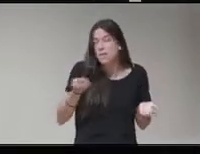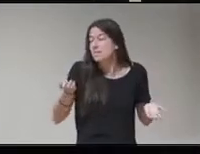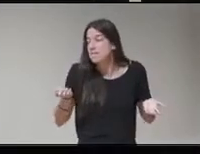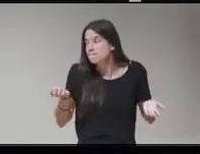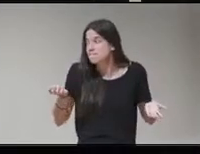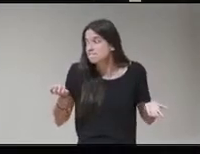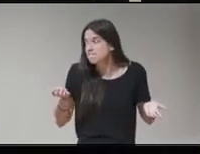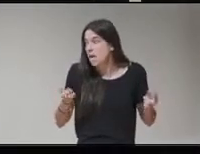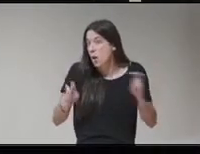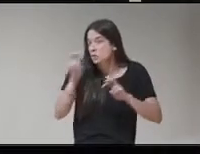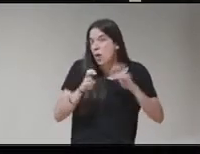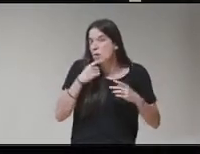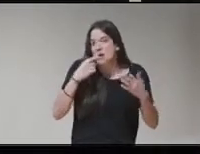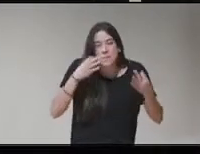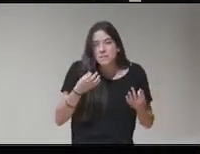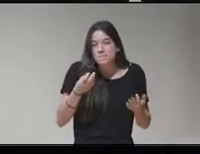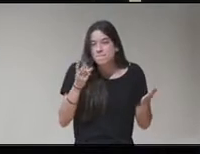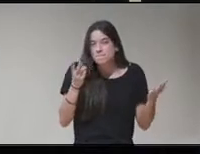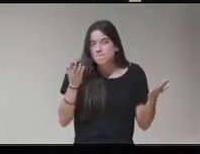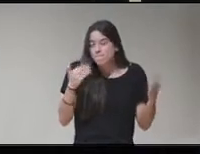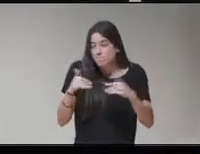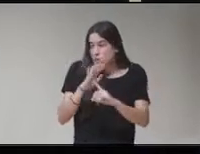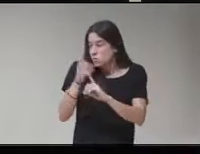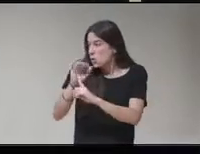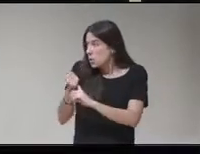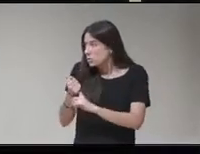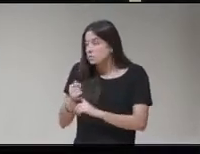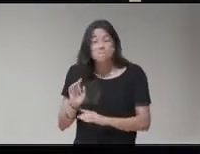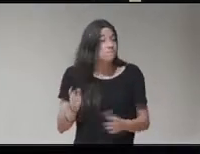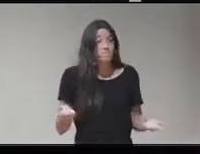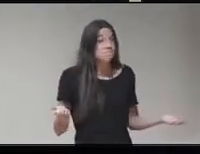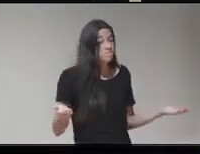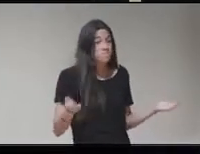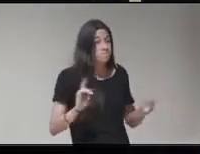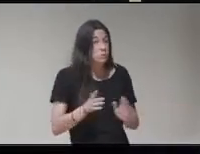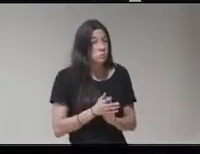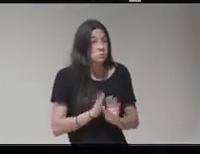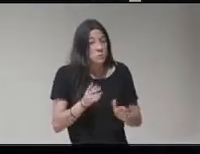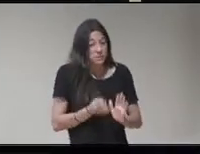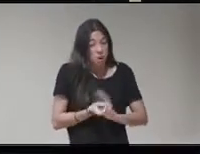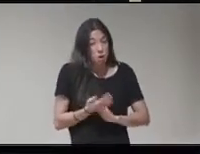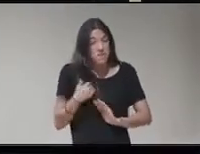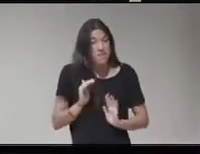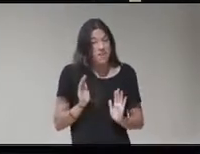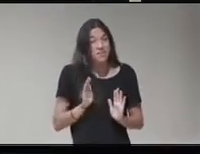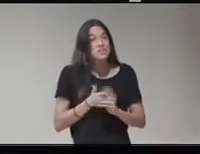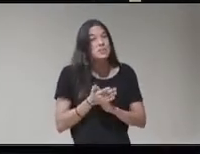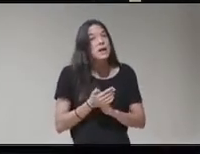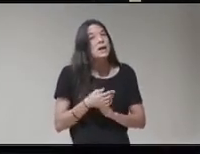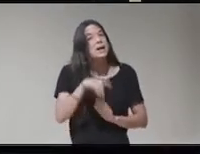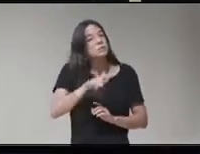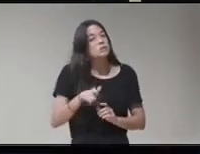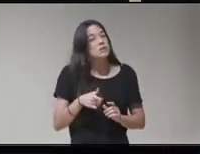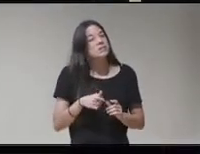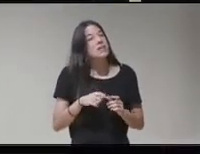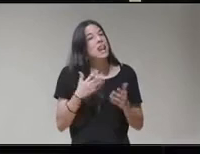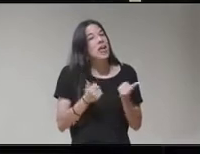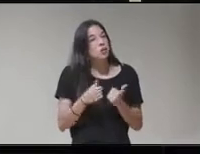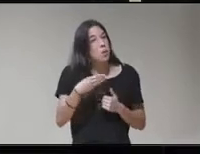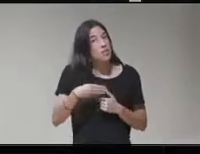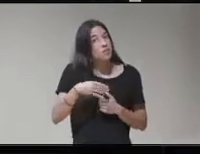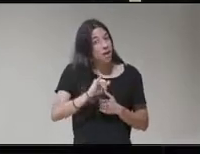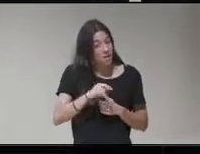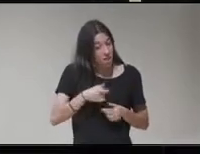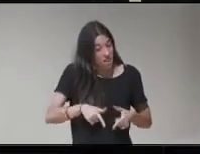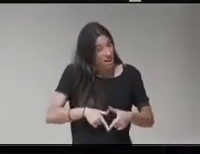sea, del origen, es decir, el que solamente las personas tienen lactobacilos en su vagina, eso lo